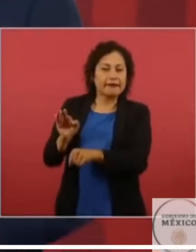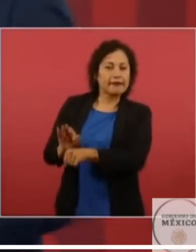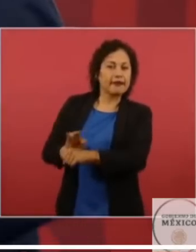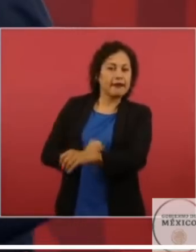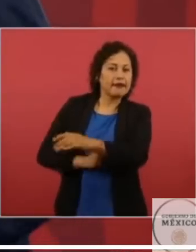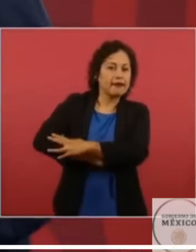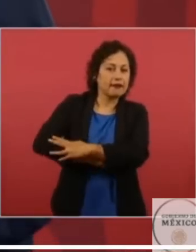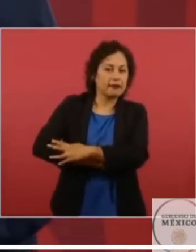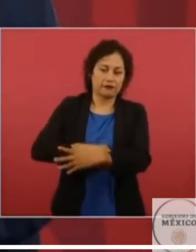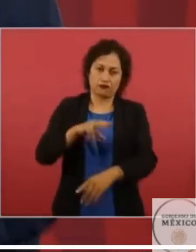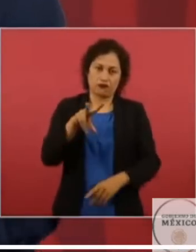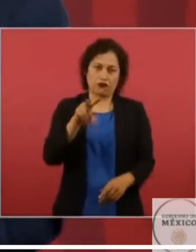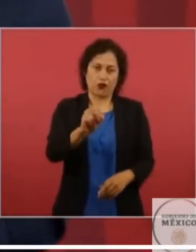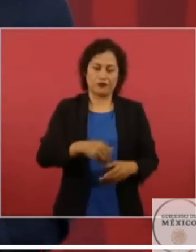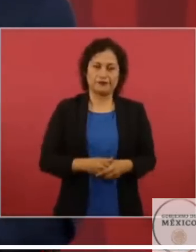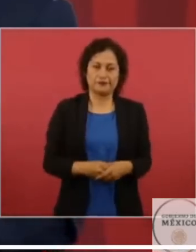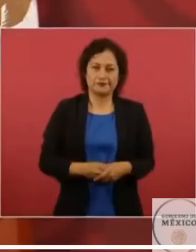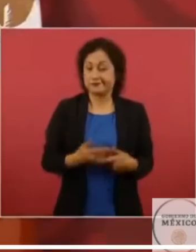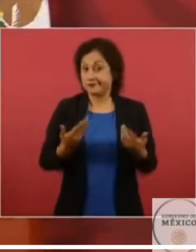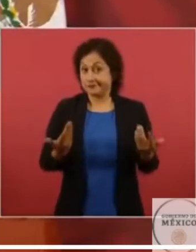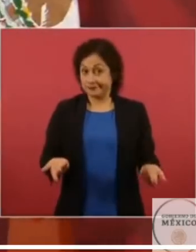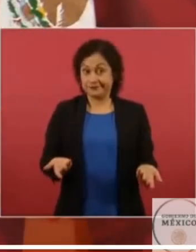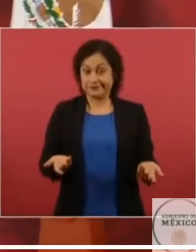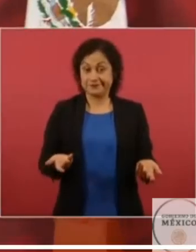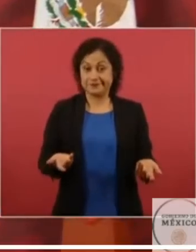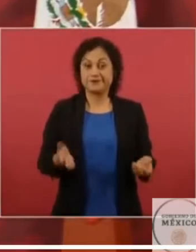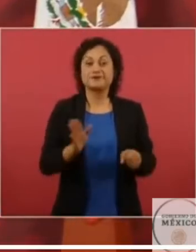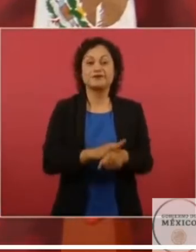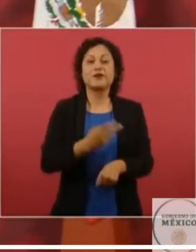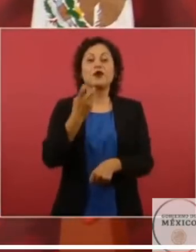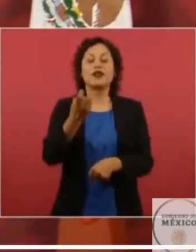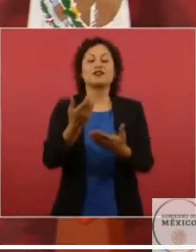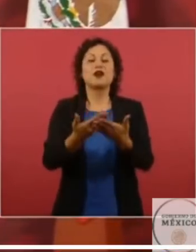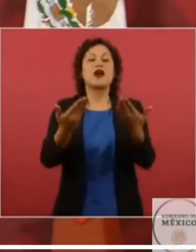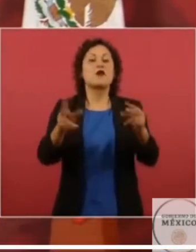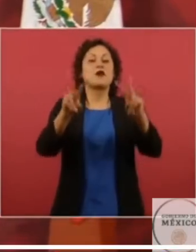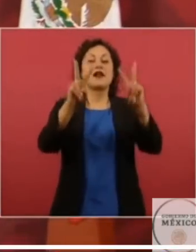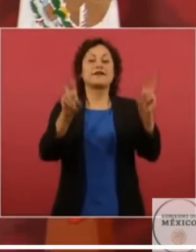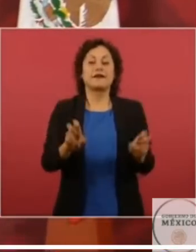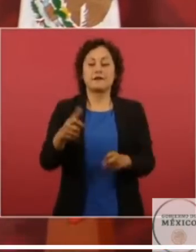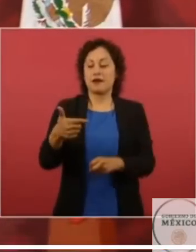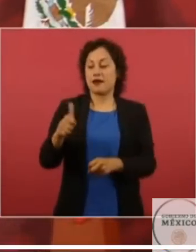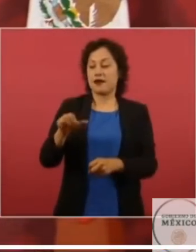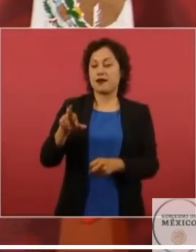Entonces, ahora con lo de García Luna,